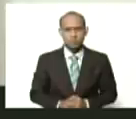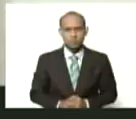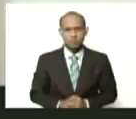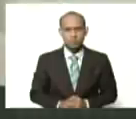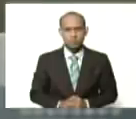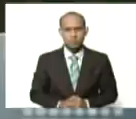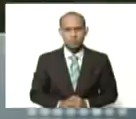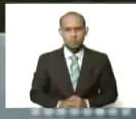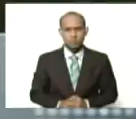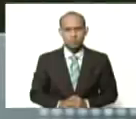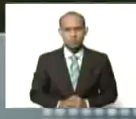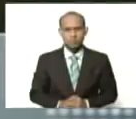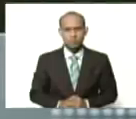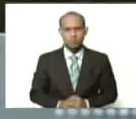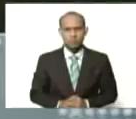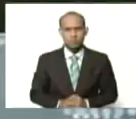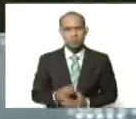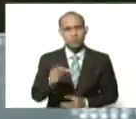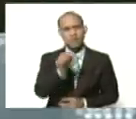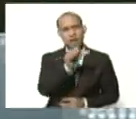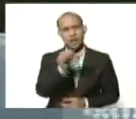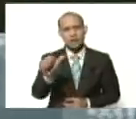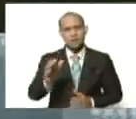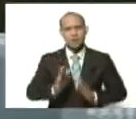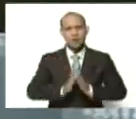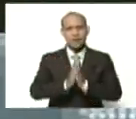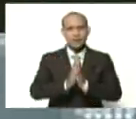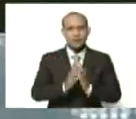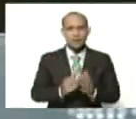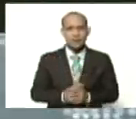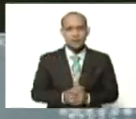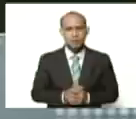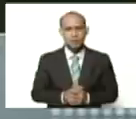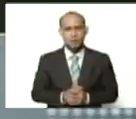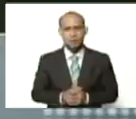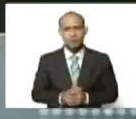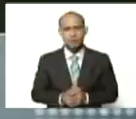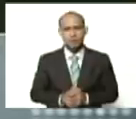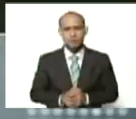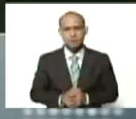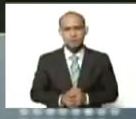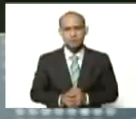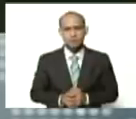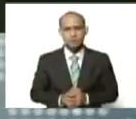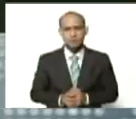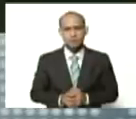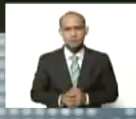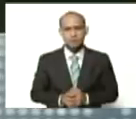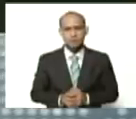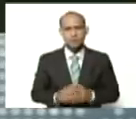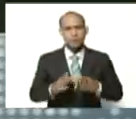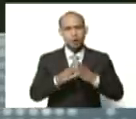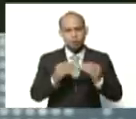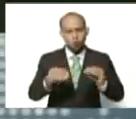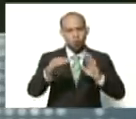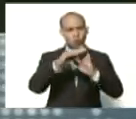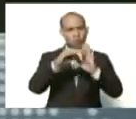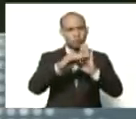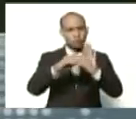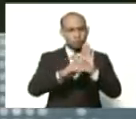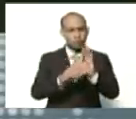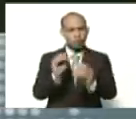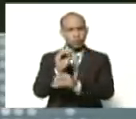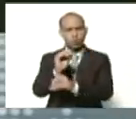Para que la Semana Santa tomemos todas las medidas